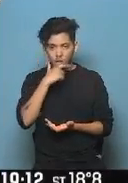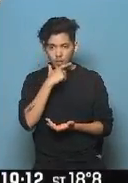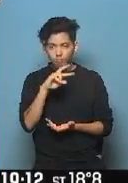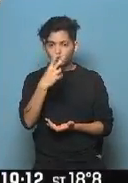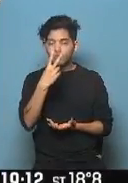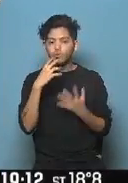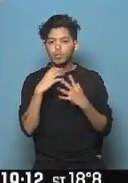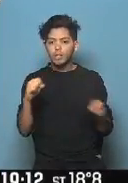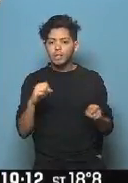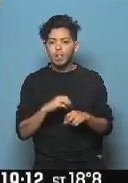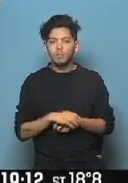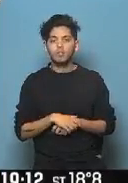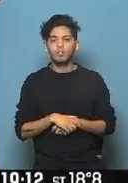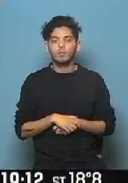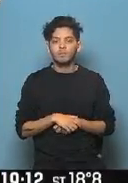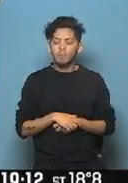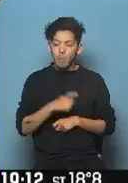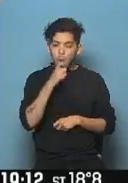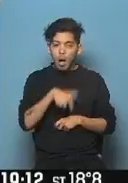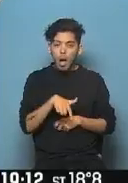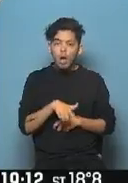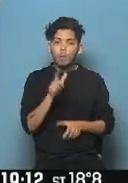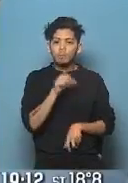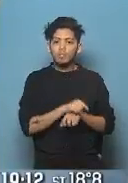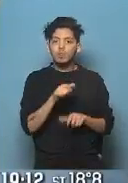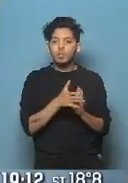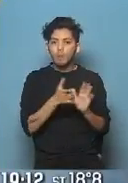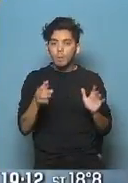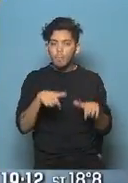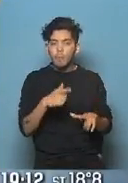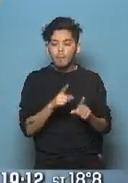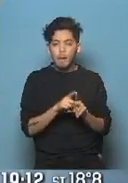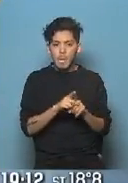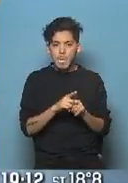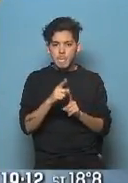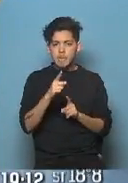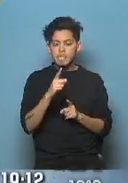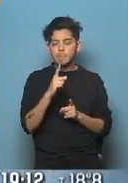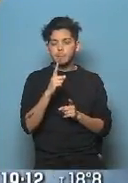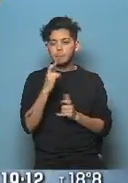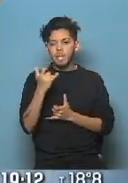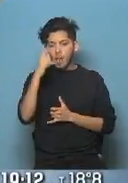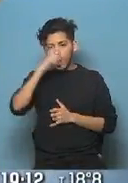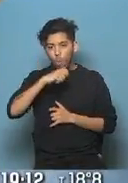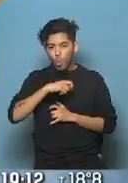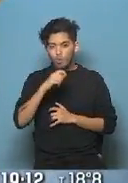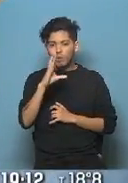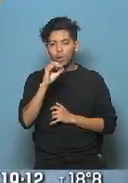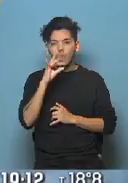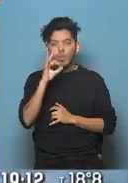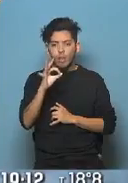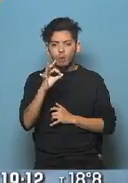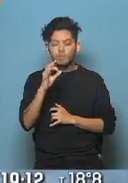en este caso, fueron detenidos en la jornada de hoy en esta causa que lleva adelante, recordemos, el juez Claudio Bonadío, y se trata de Julio